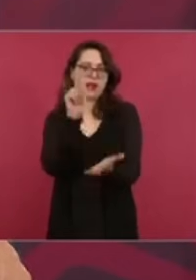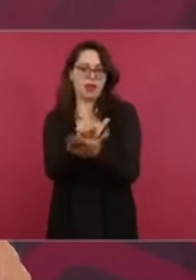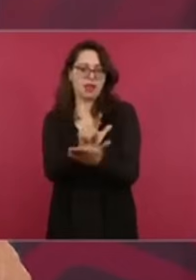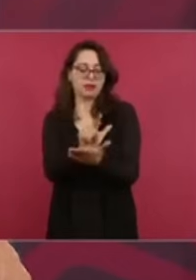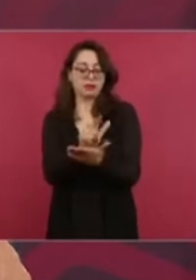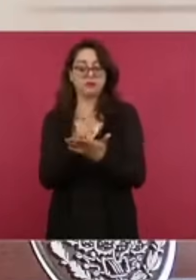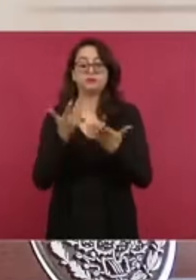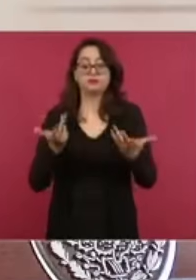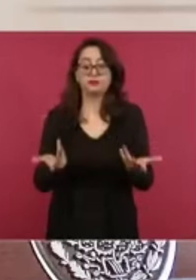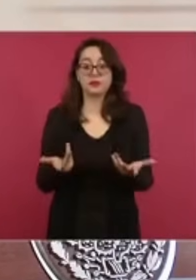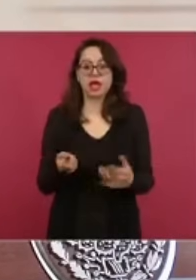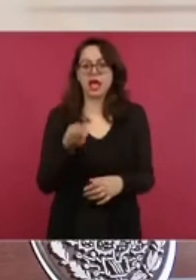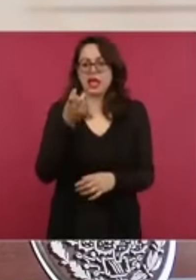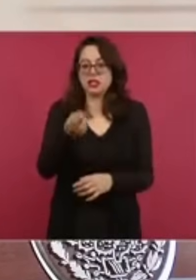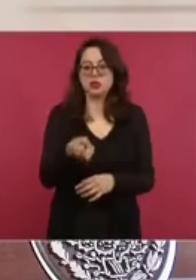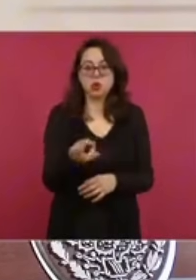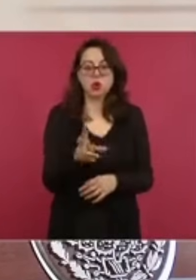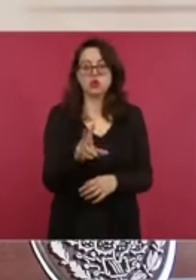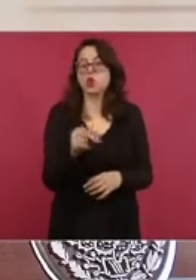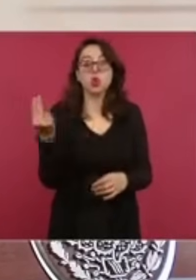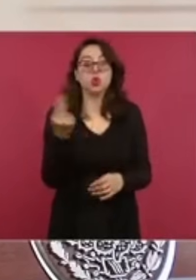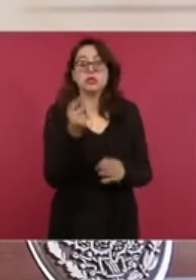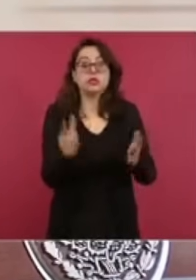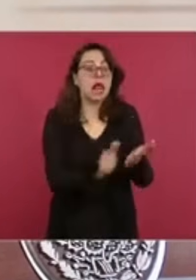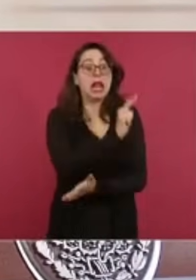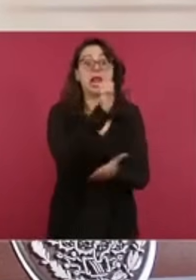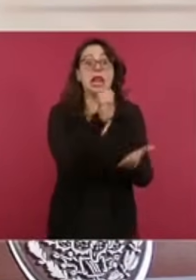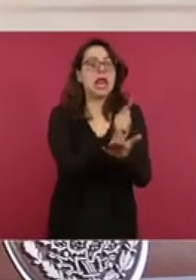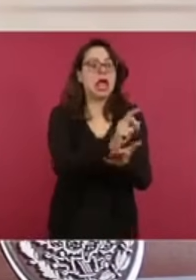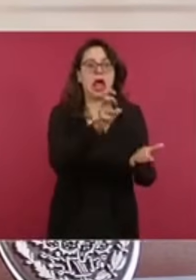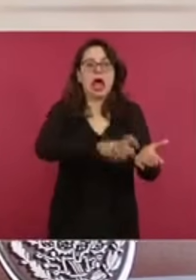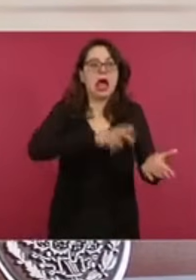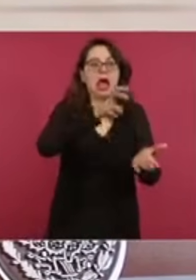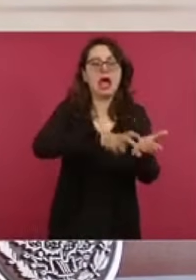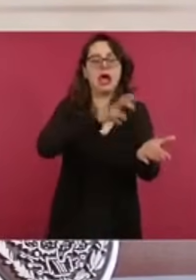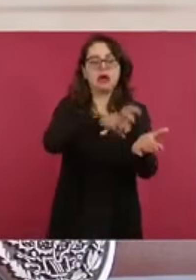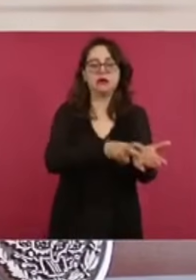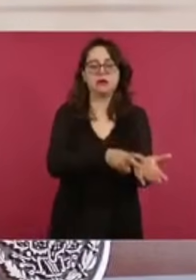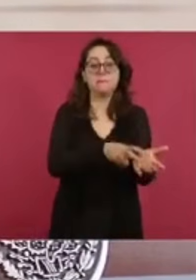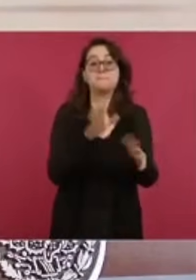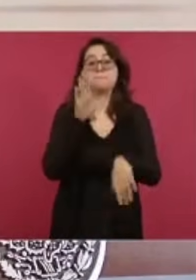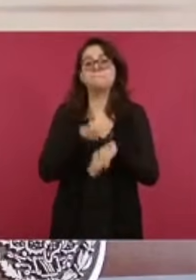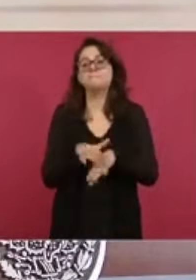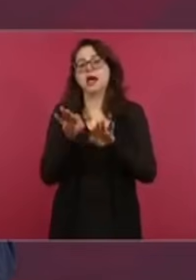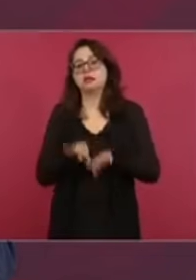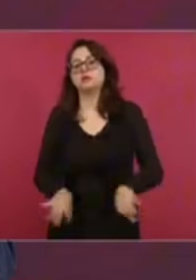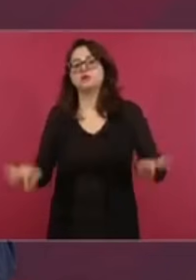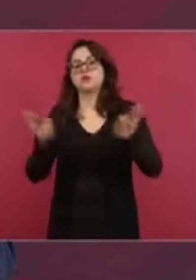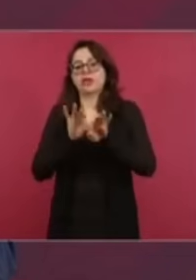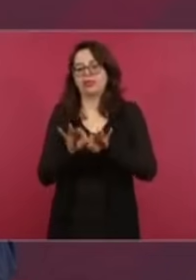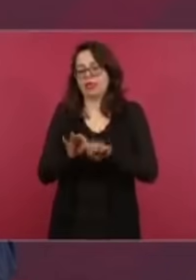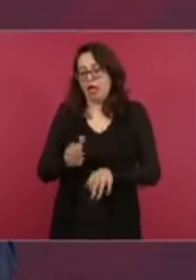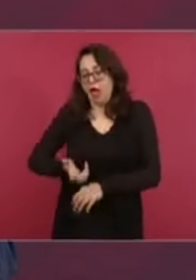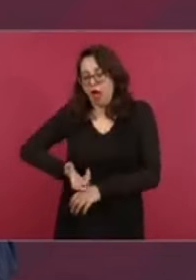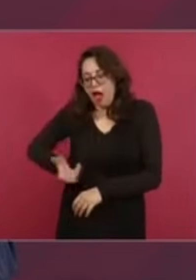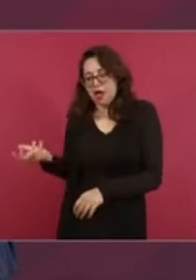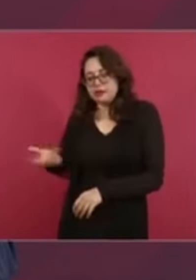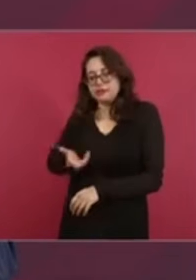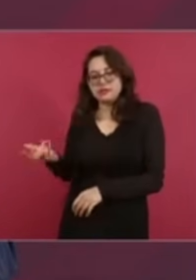que ha logrado hacer justicia a los pueblos